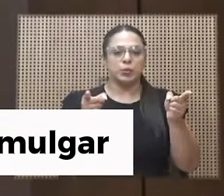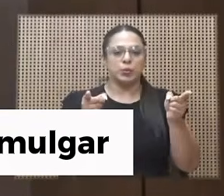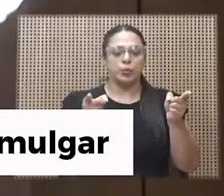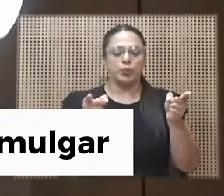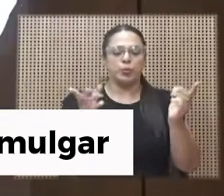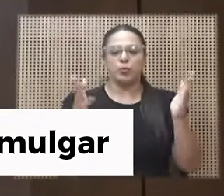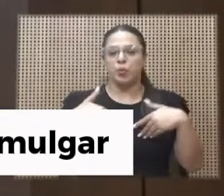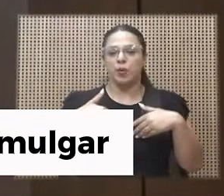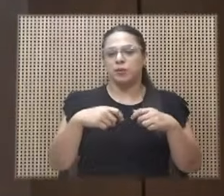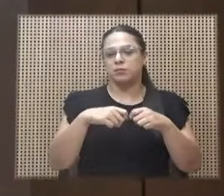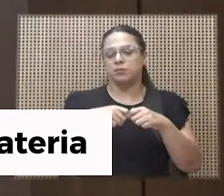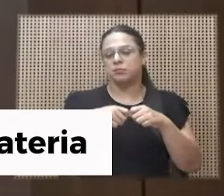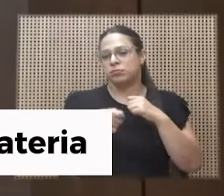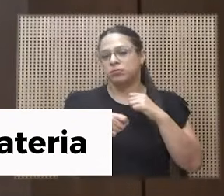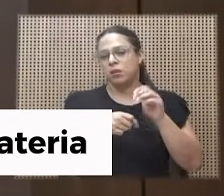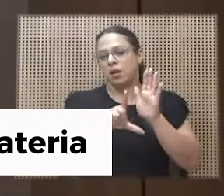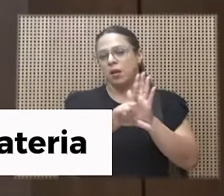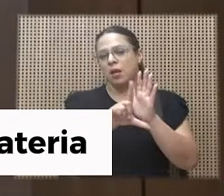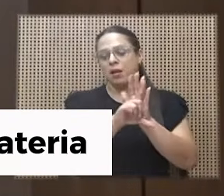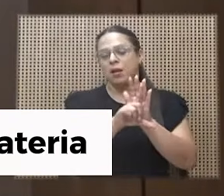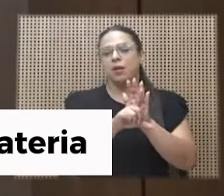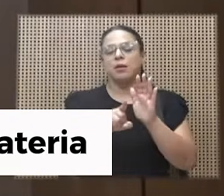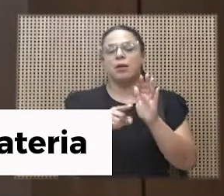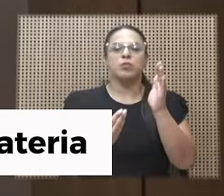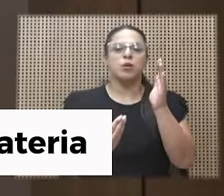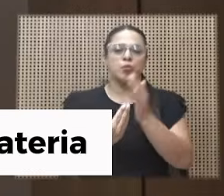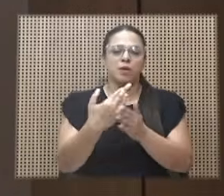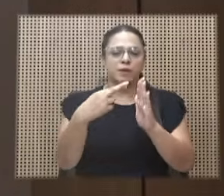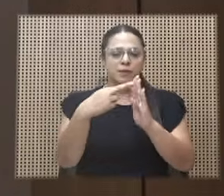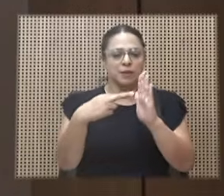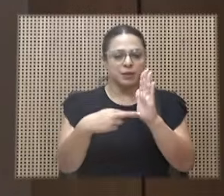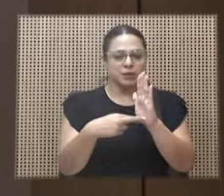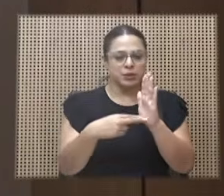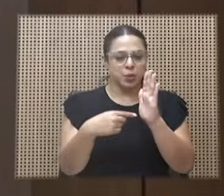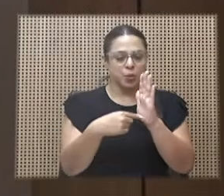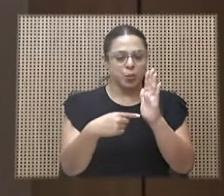ley, y habrá que promulgar una nueva reglamentación en esta materia.